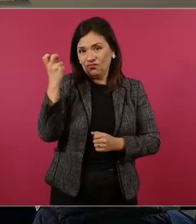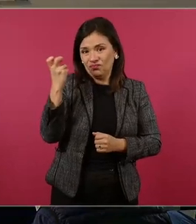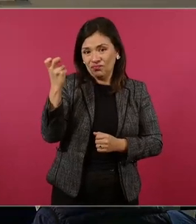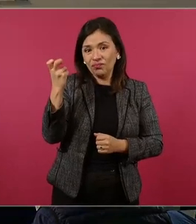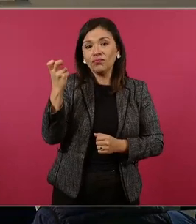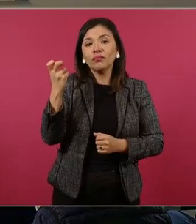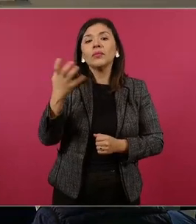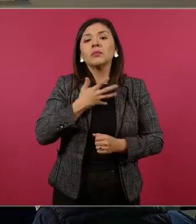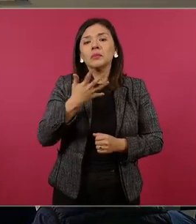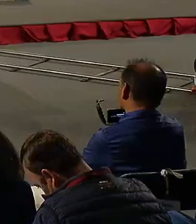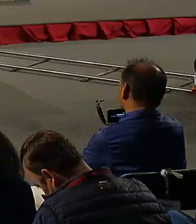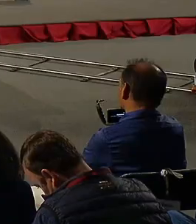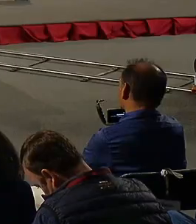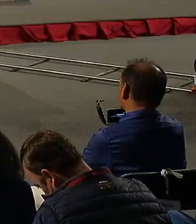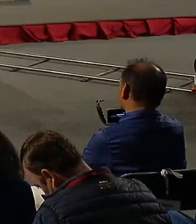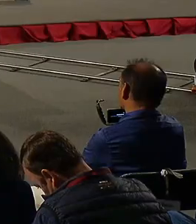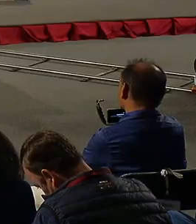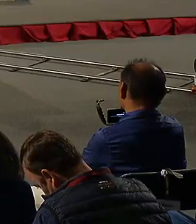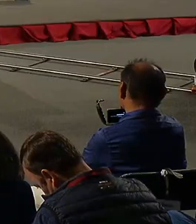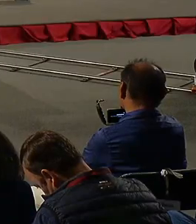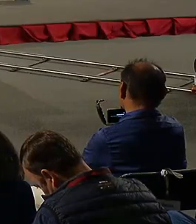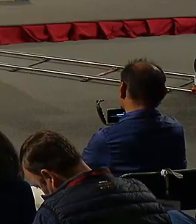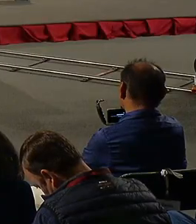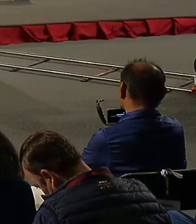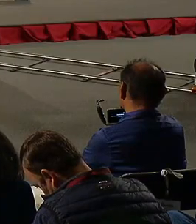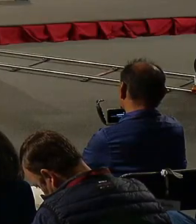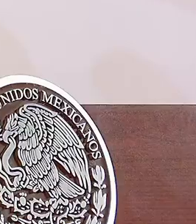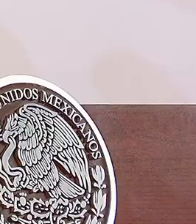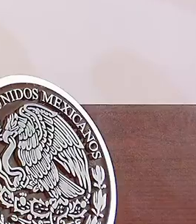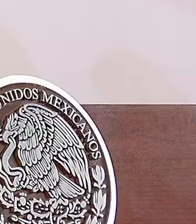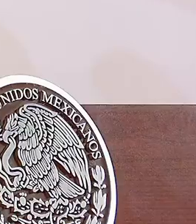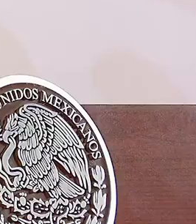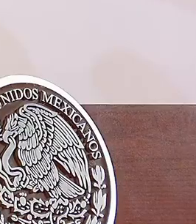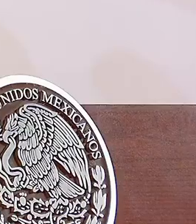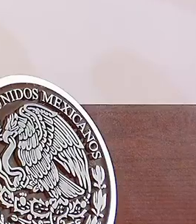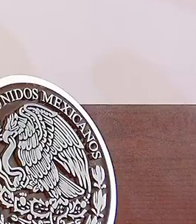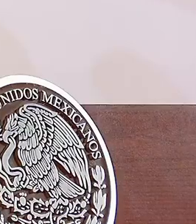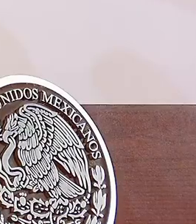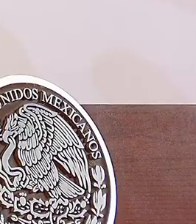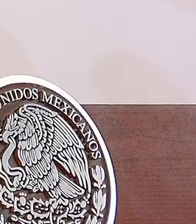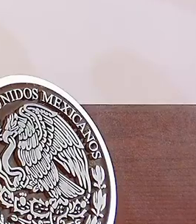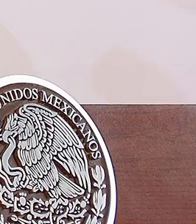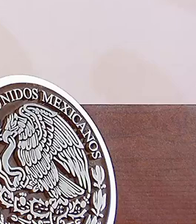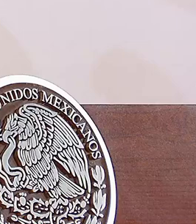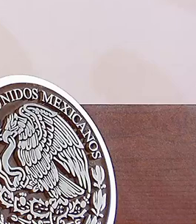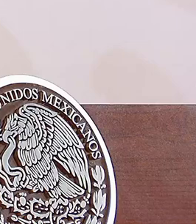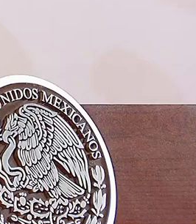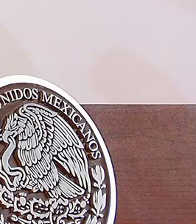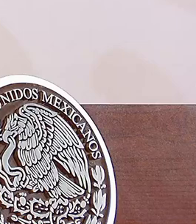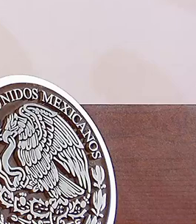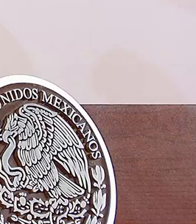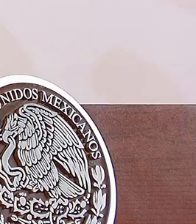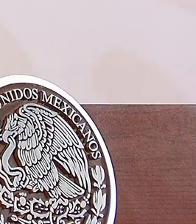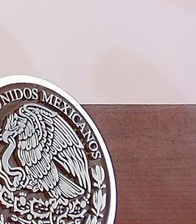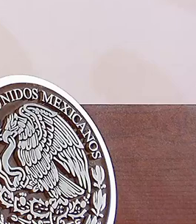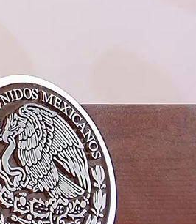eh especificaciones que hemos dado a este es que se ha hecho de concreto hidráulico y además que tuvimos que levantar